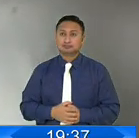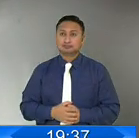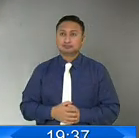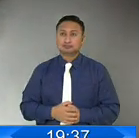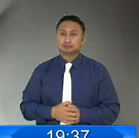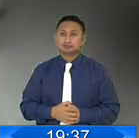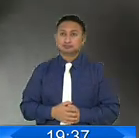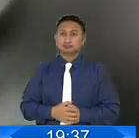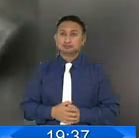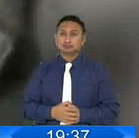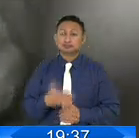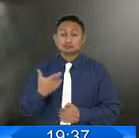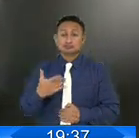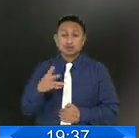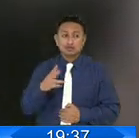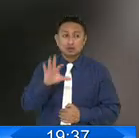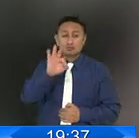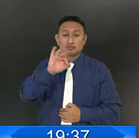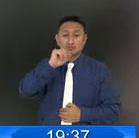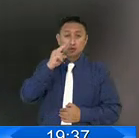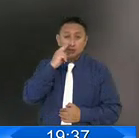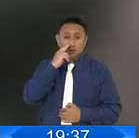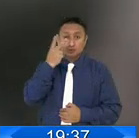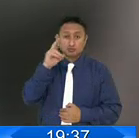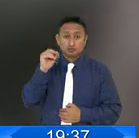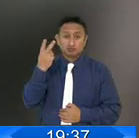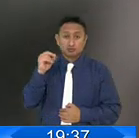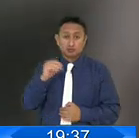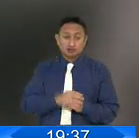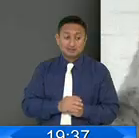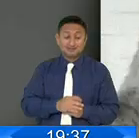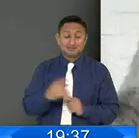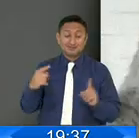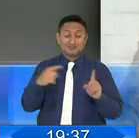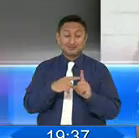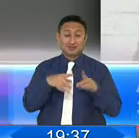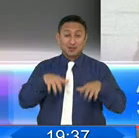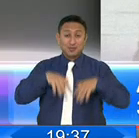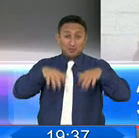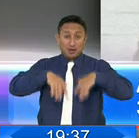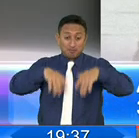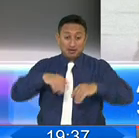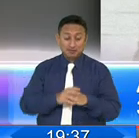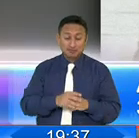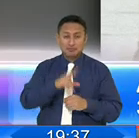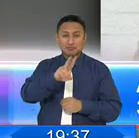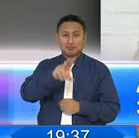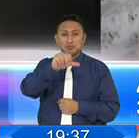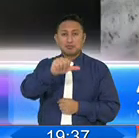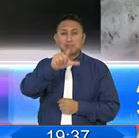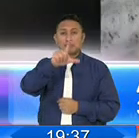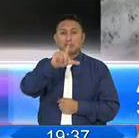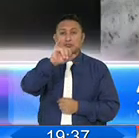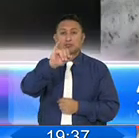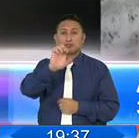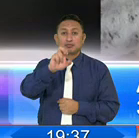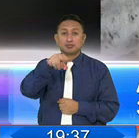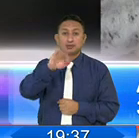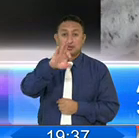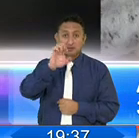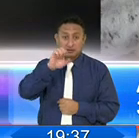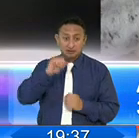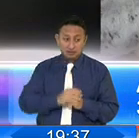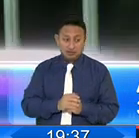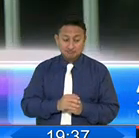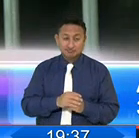¿no? Transcurría el 9 de junio de 2020 cuando Valiente, una perrita, fue atacada brutalmente al sur de Quito.